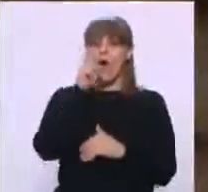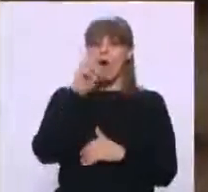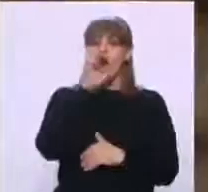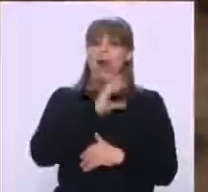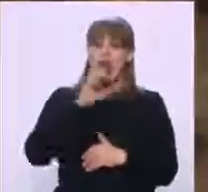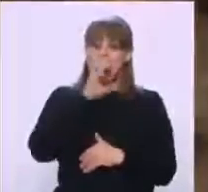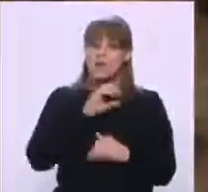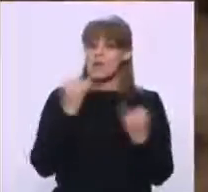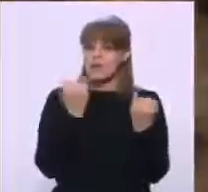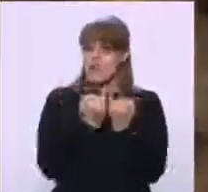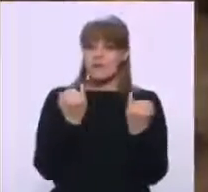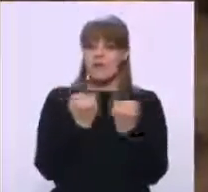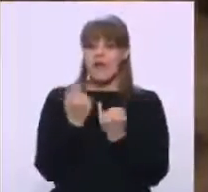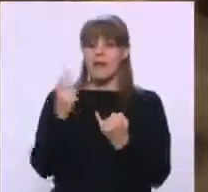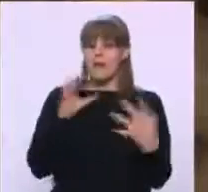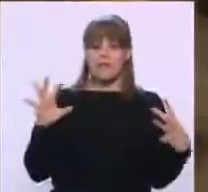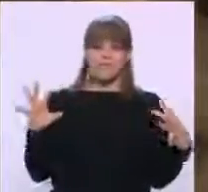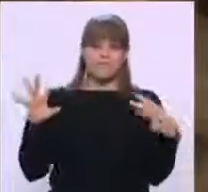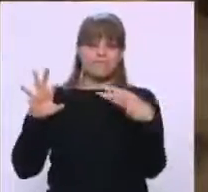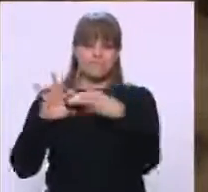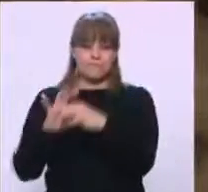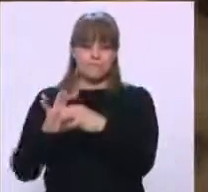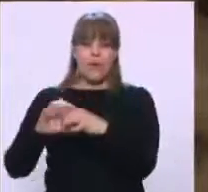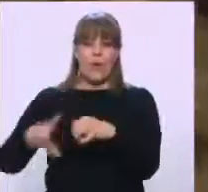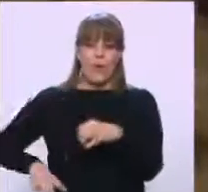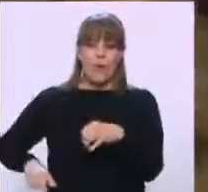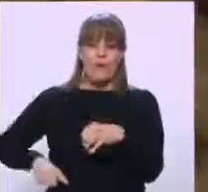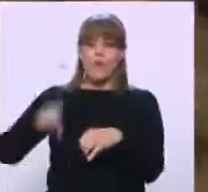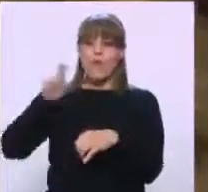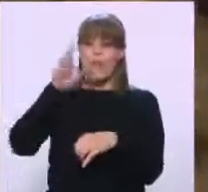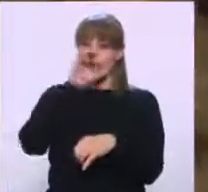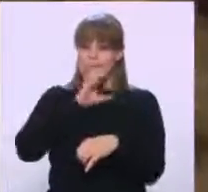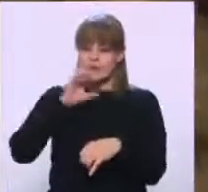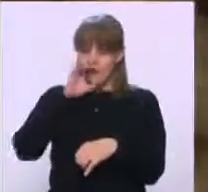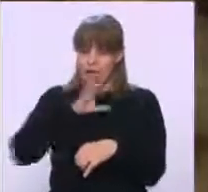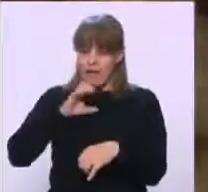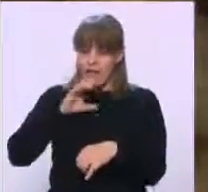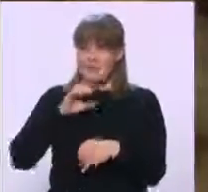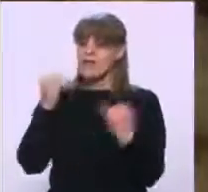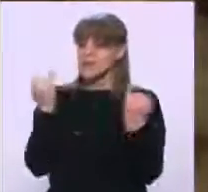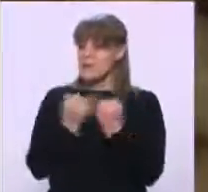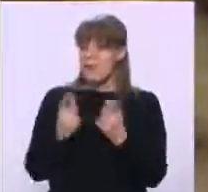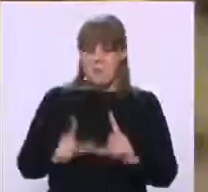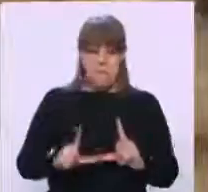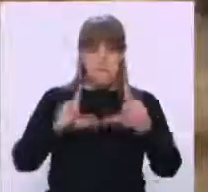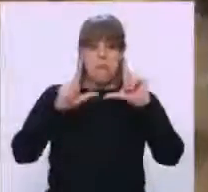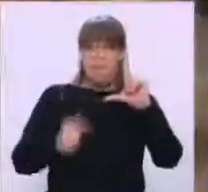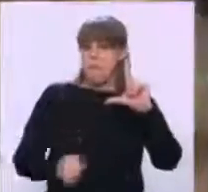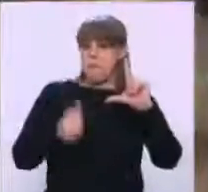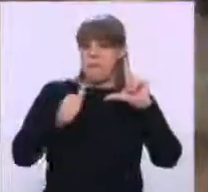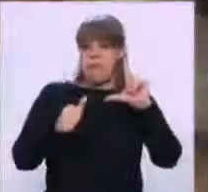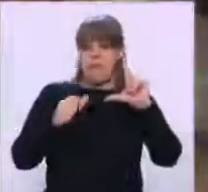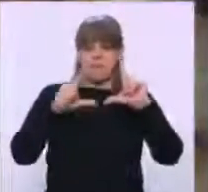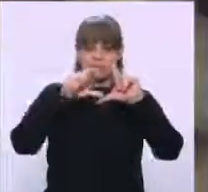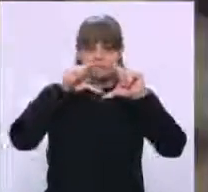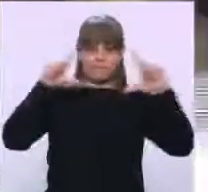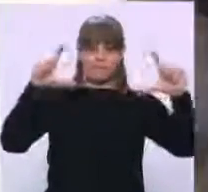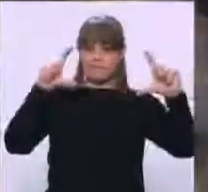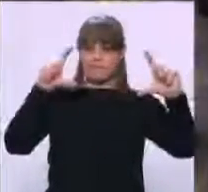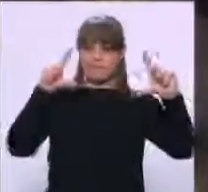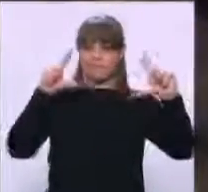Aguascalientes, muy afín también al gobierno del estado de Aguascalientes, la primera plana también es la misma nota del